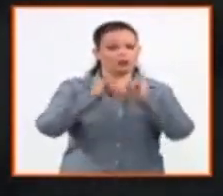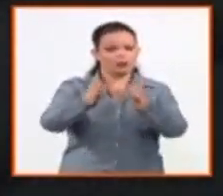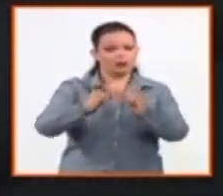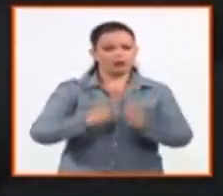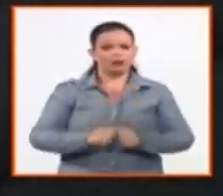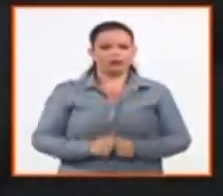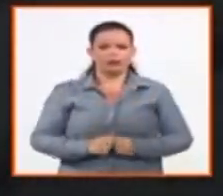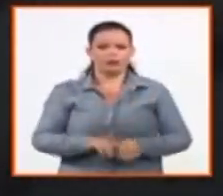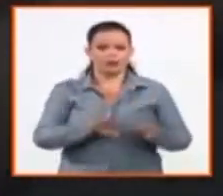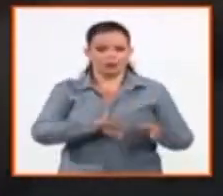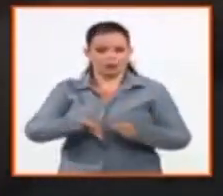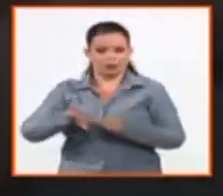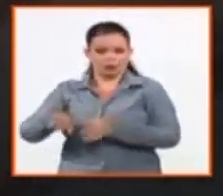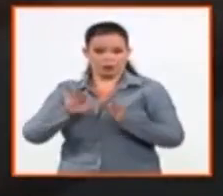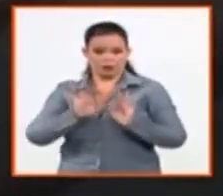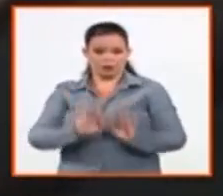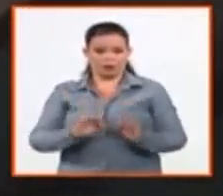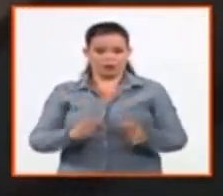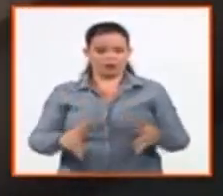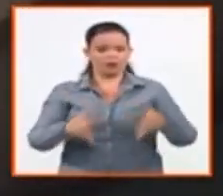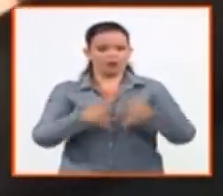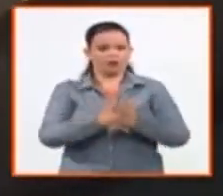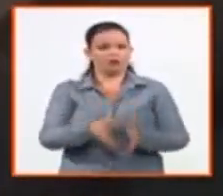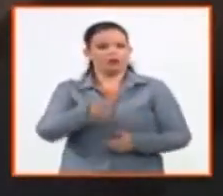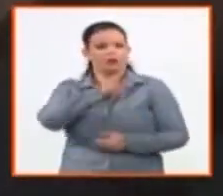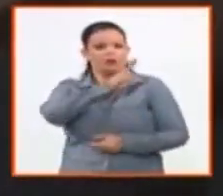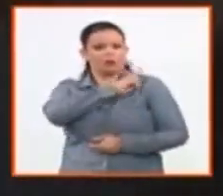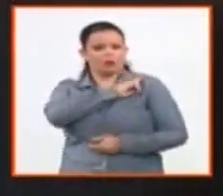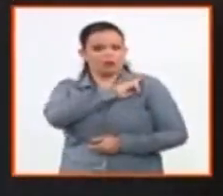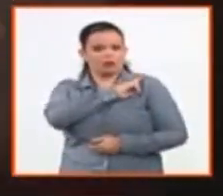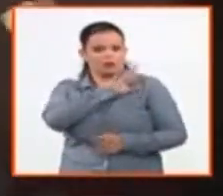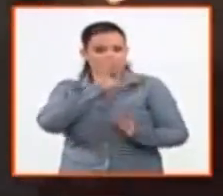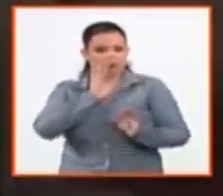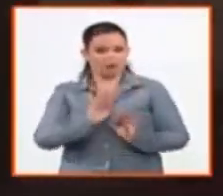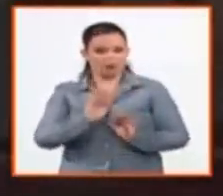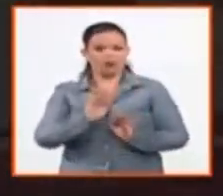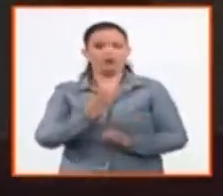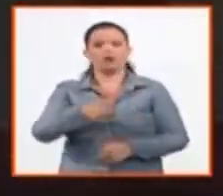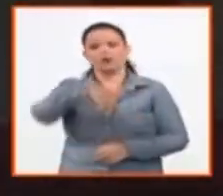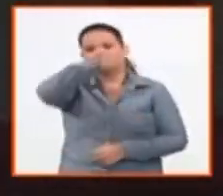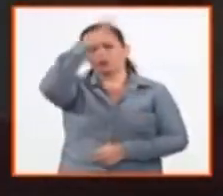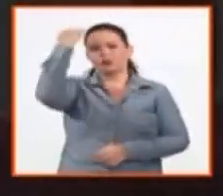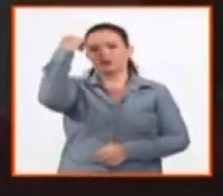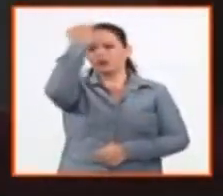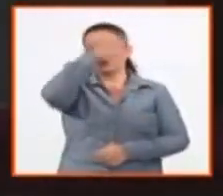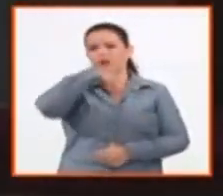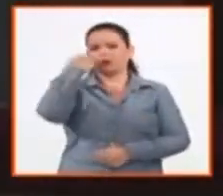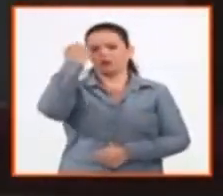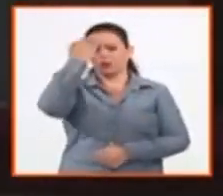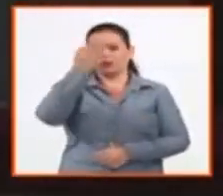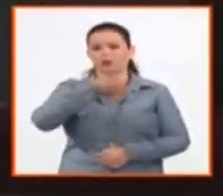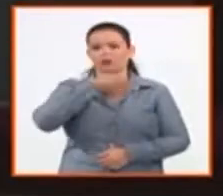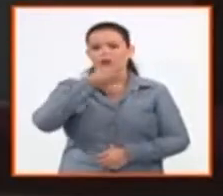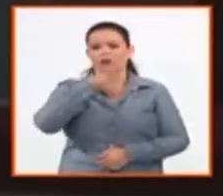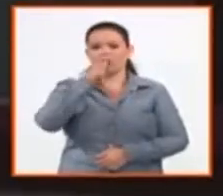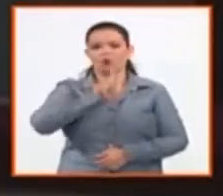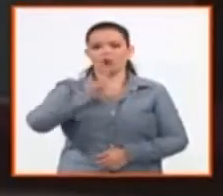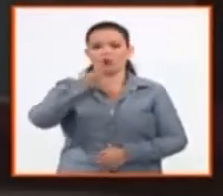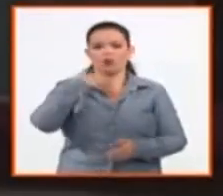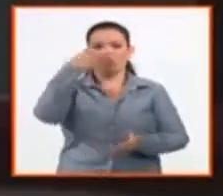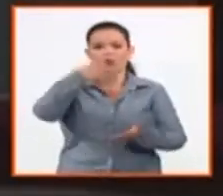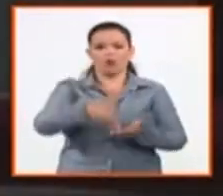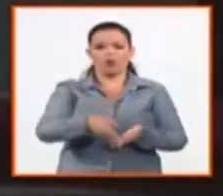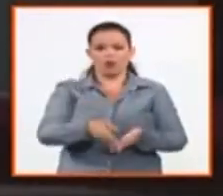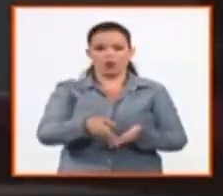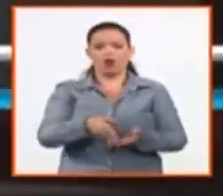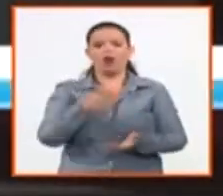con las autoridades talibanas, el secretario de Estado de Estados Unidos, Anthony Blinken, se desplazó este lunes a Doha para pedir cooperación en la